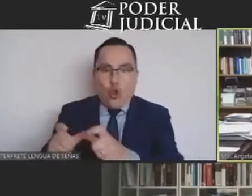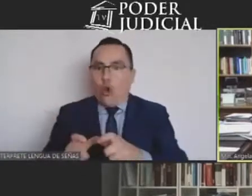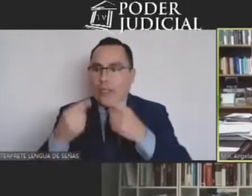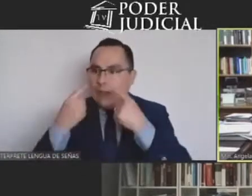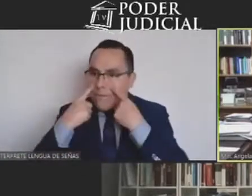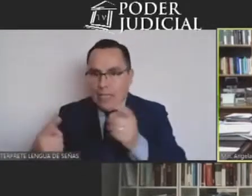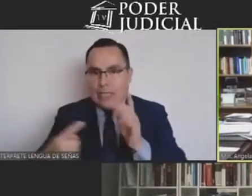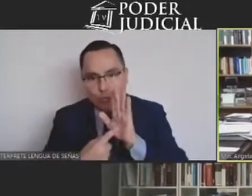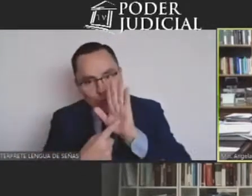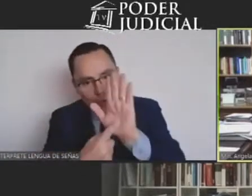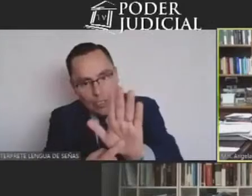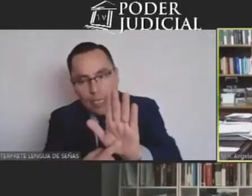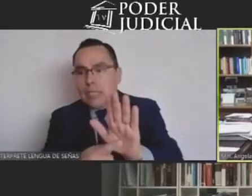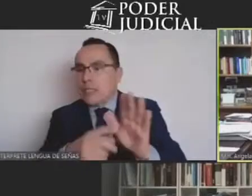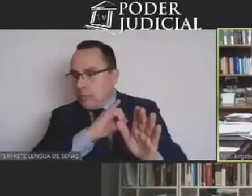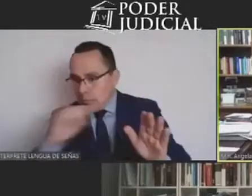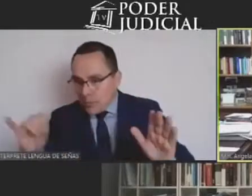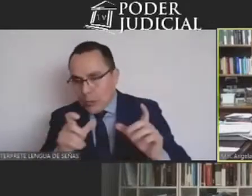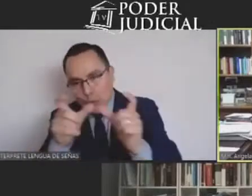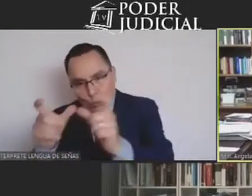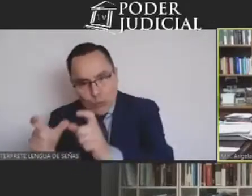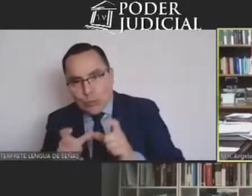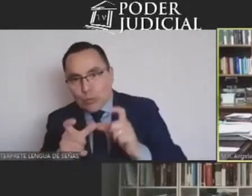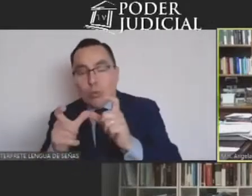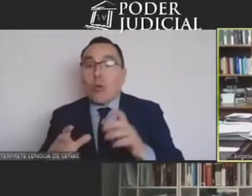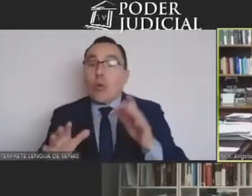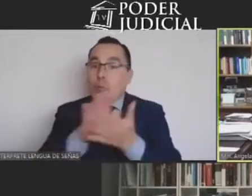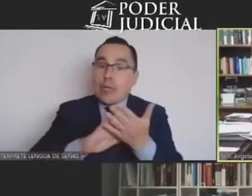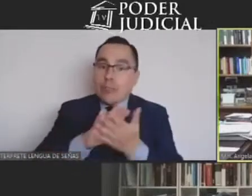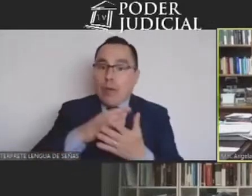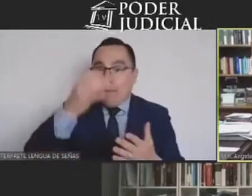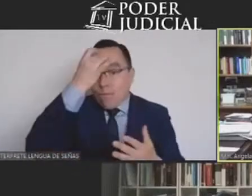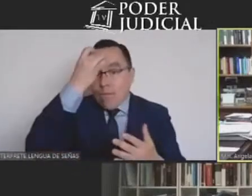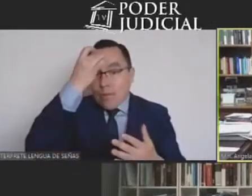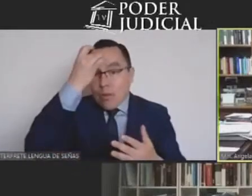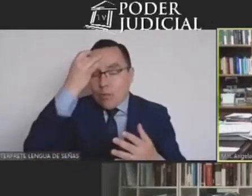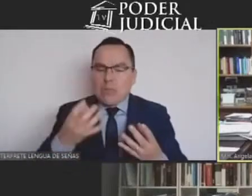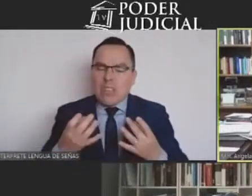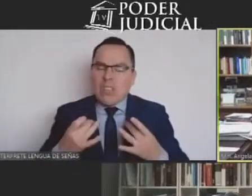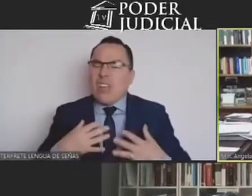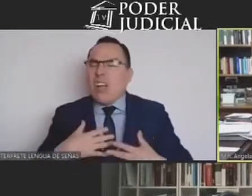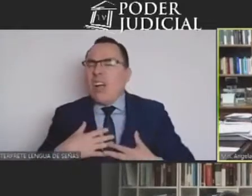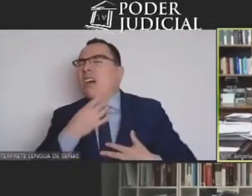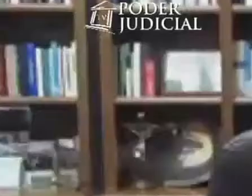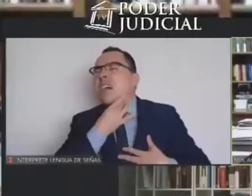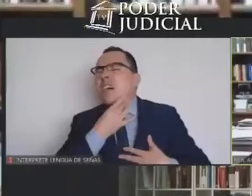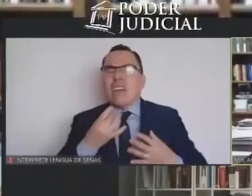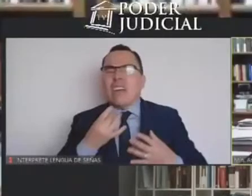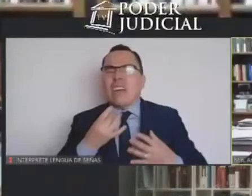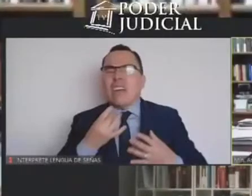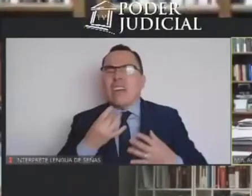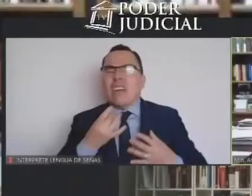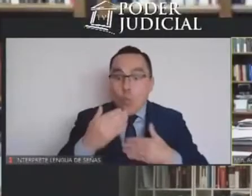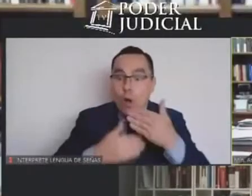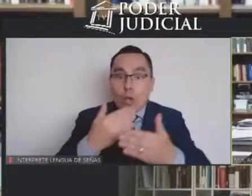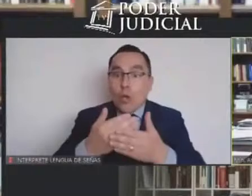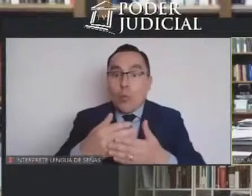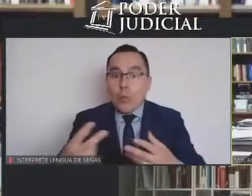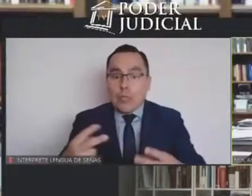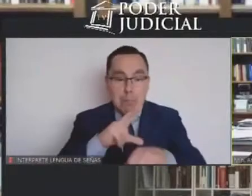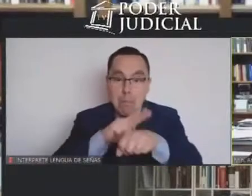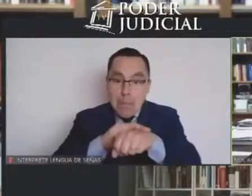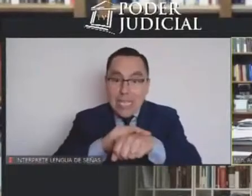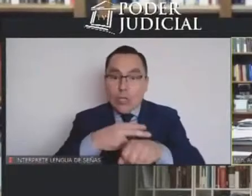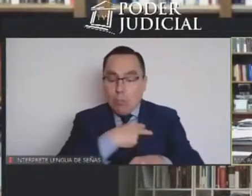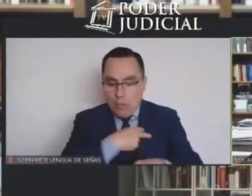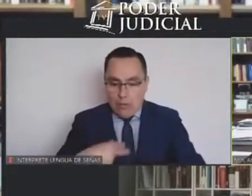realidad. Consecuencia, así como cuando nos enfermamos tenemos que tener síntomas desagradables para poder acceder a un tratamiento o a una medida